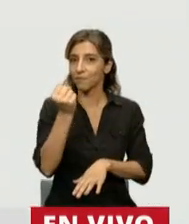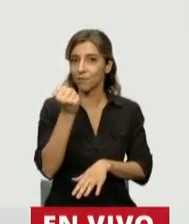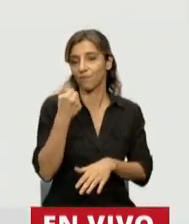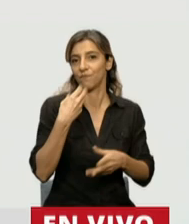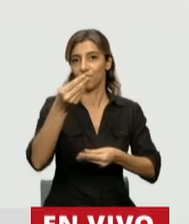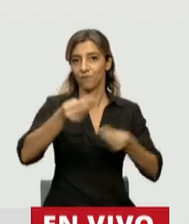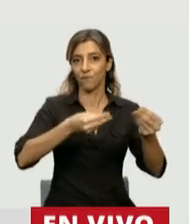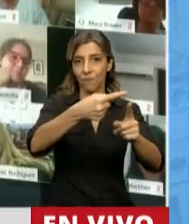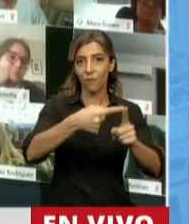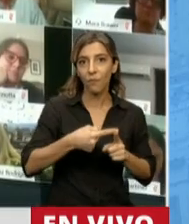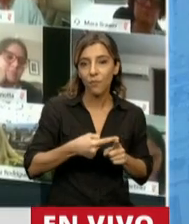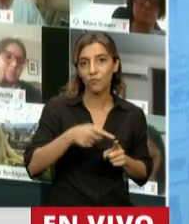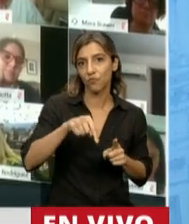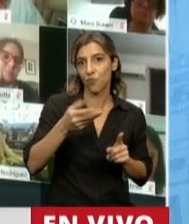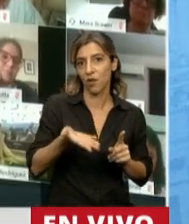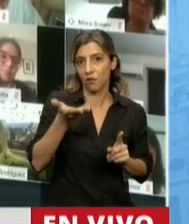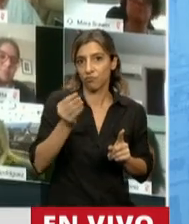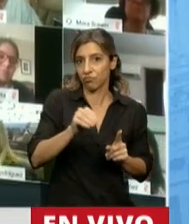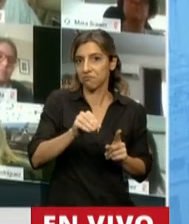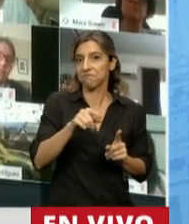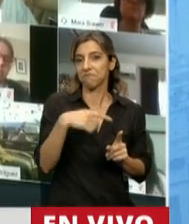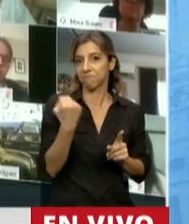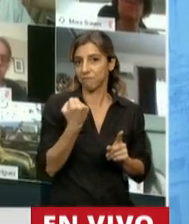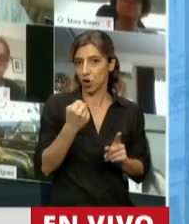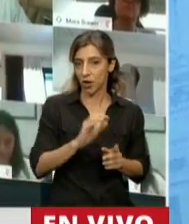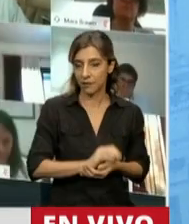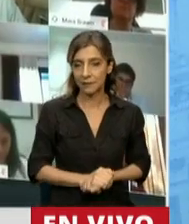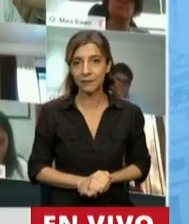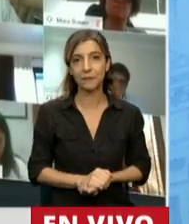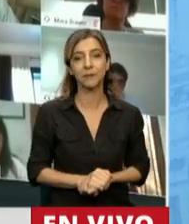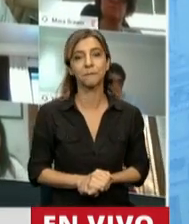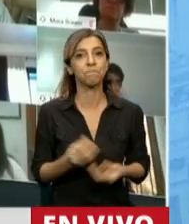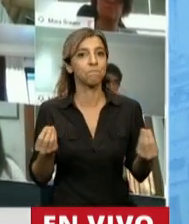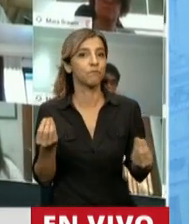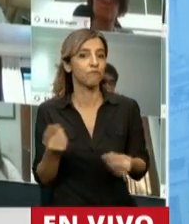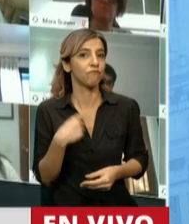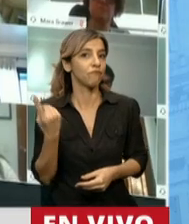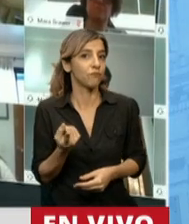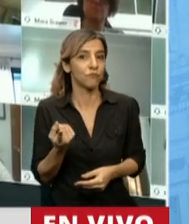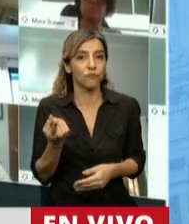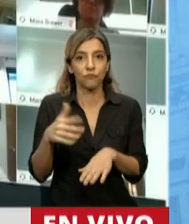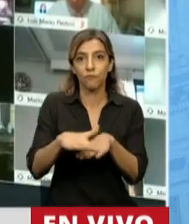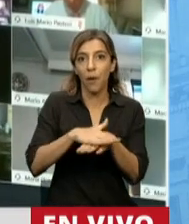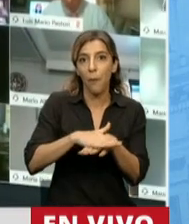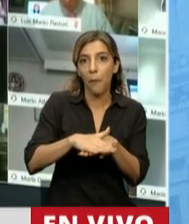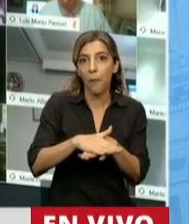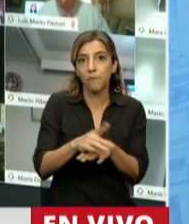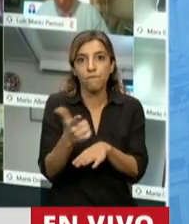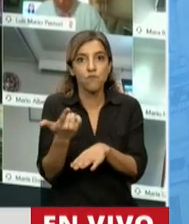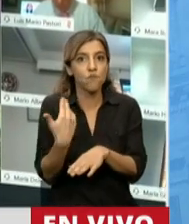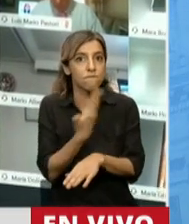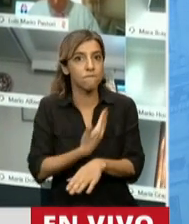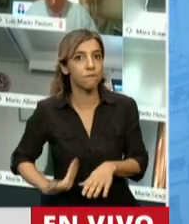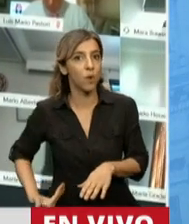ampliación presupuestaria. Simplemente porque no tenemos una base de cuál es el plan de este gobierno